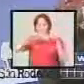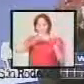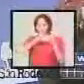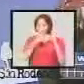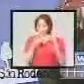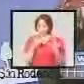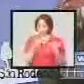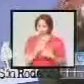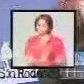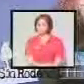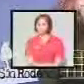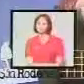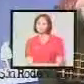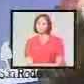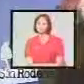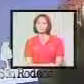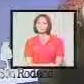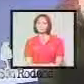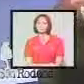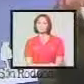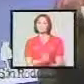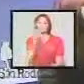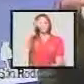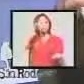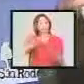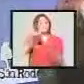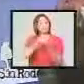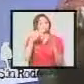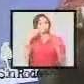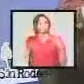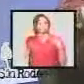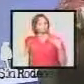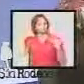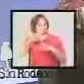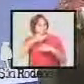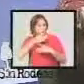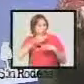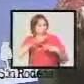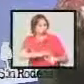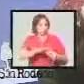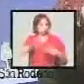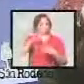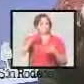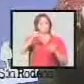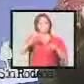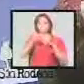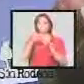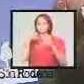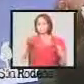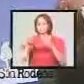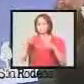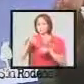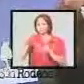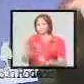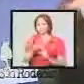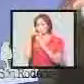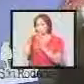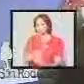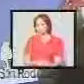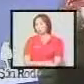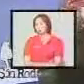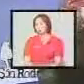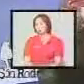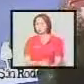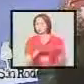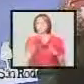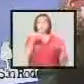problemas que tenemos. Y a raíz de que, con el interés de que usted pueda conocer más y que usted pueda tomar decisiones